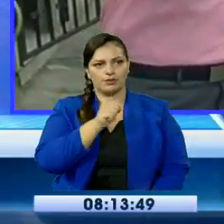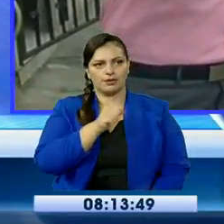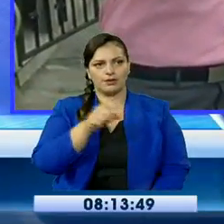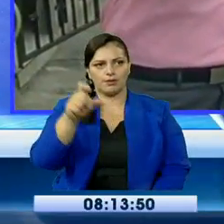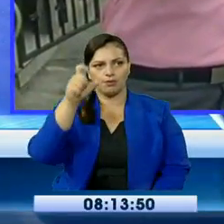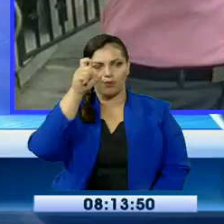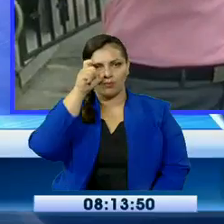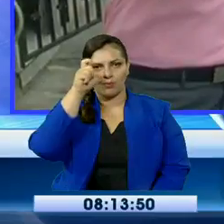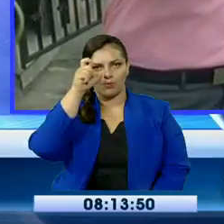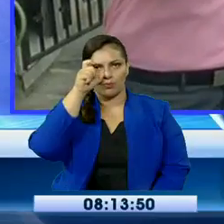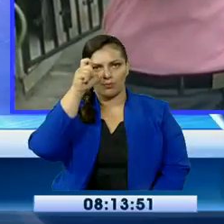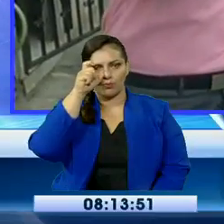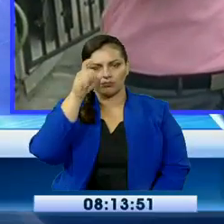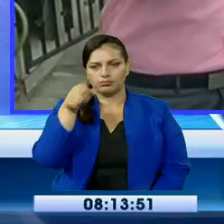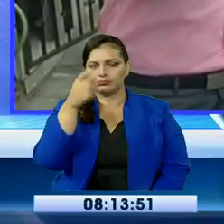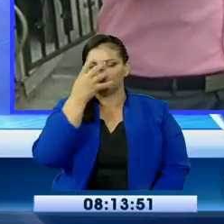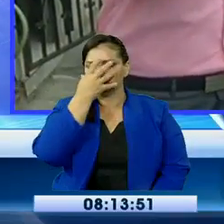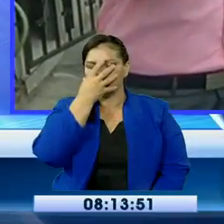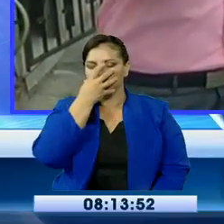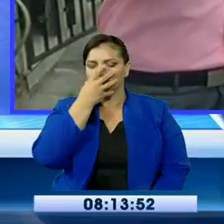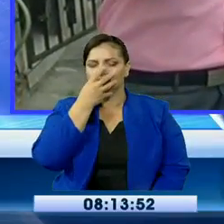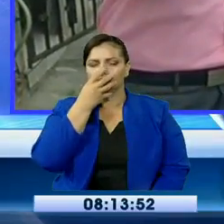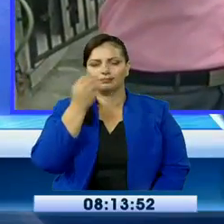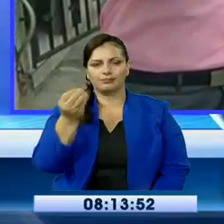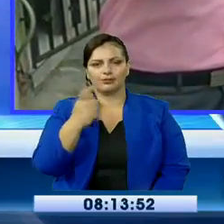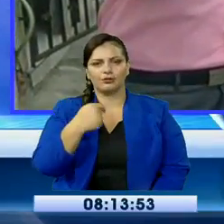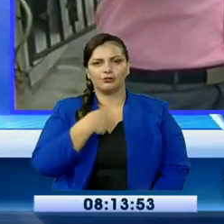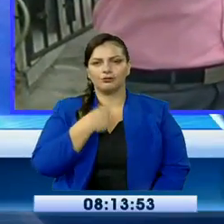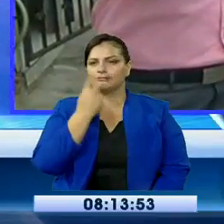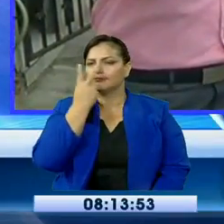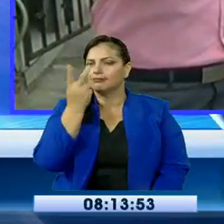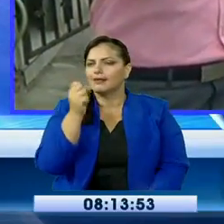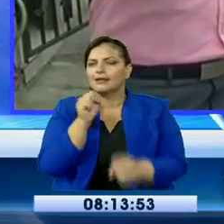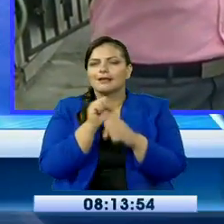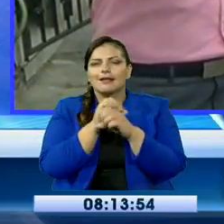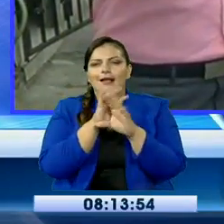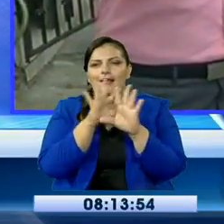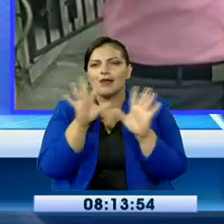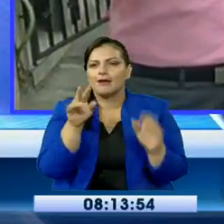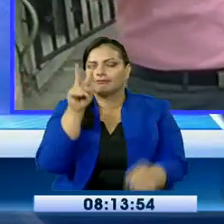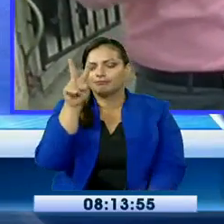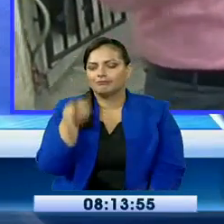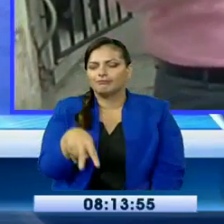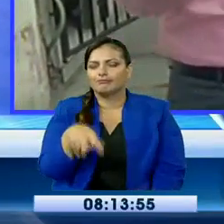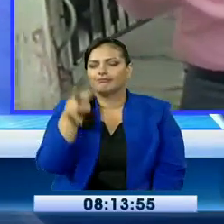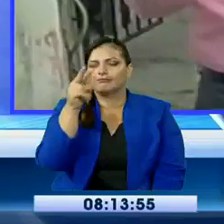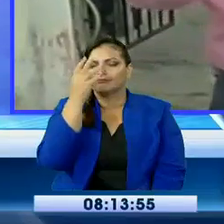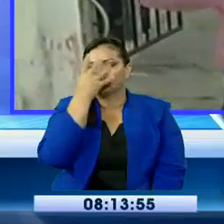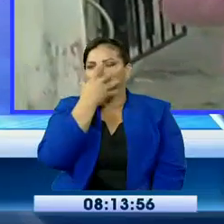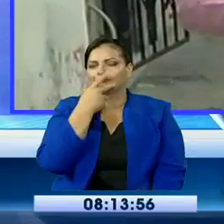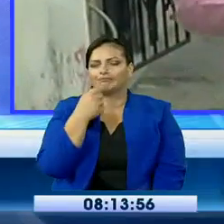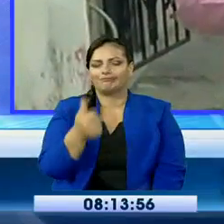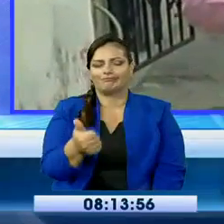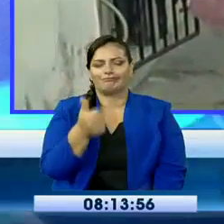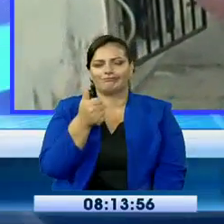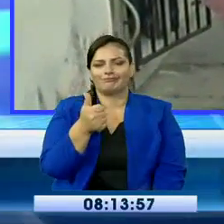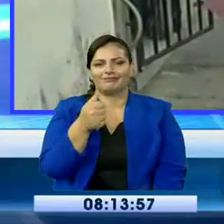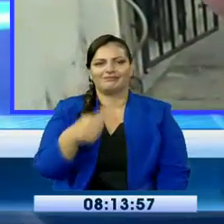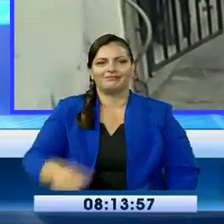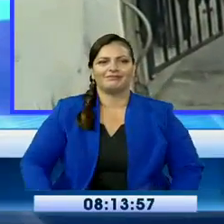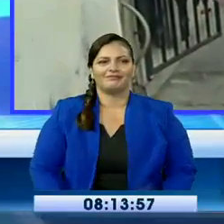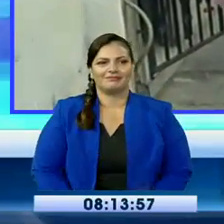no necesito lente. ¿Yo? Porque yo todavía veo y lo veo muy bien ahí. Bueno, muchas gracias. Muy bien. Jorge,